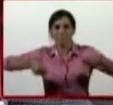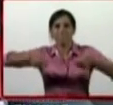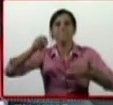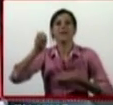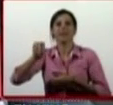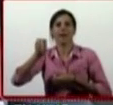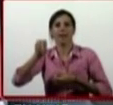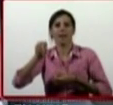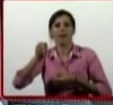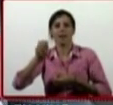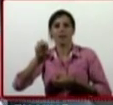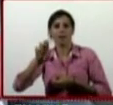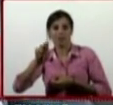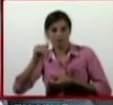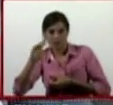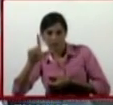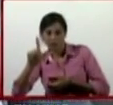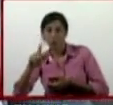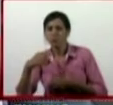una bomba atómica.